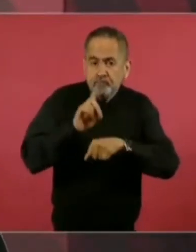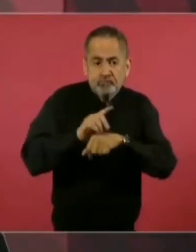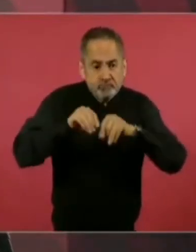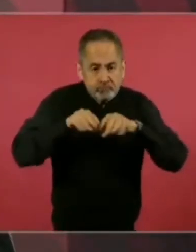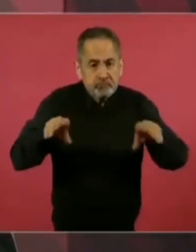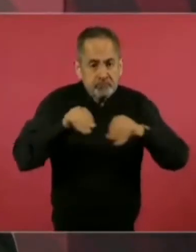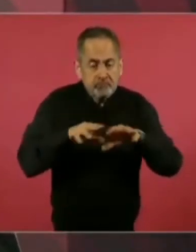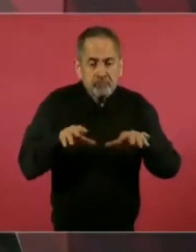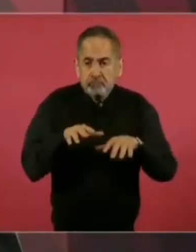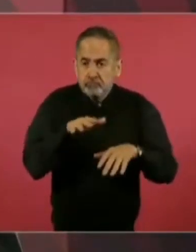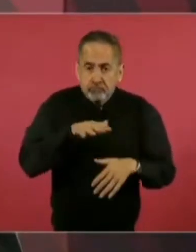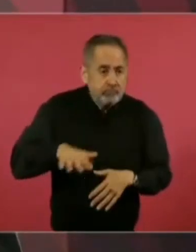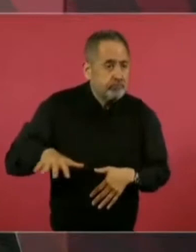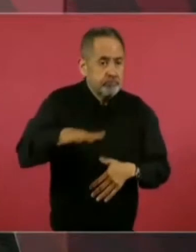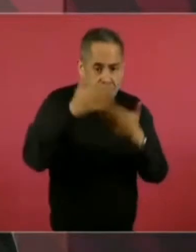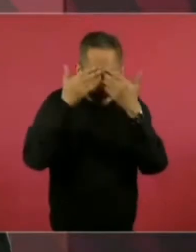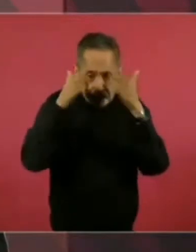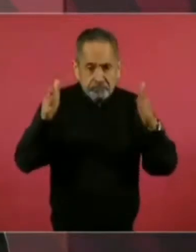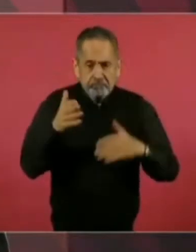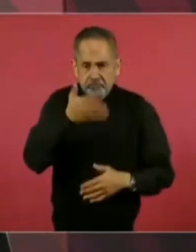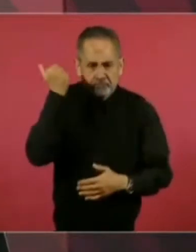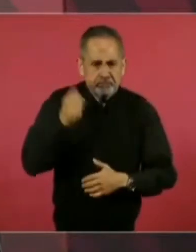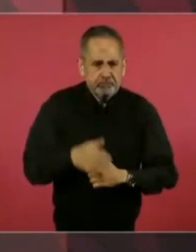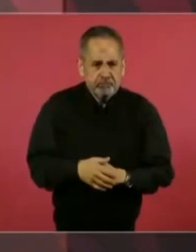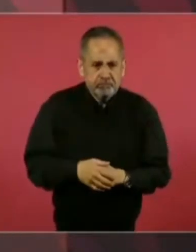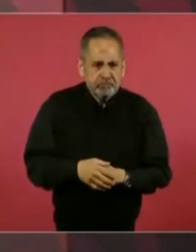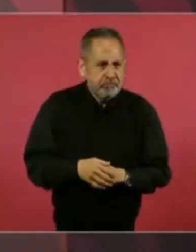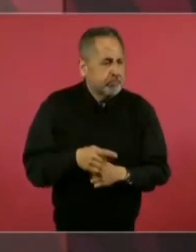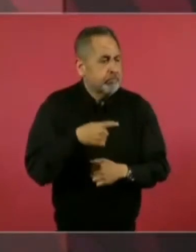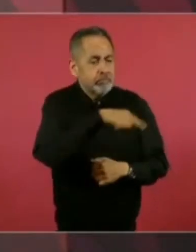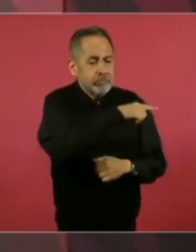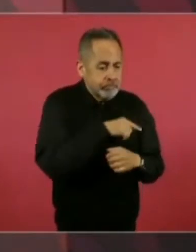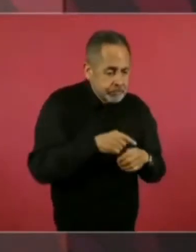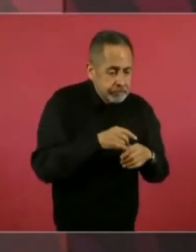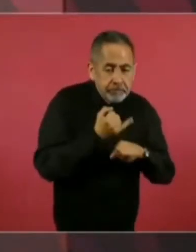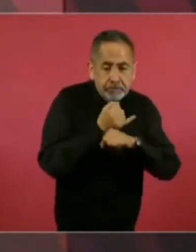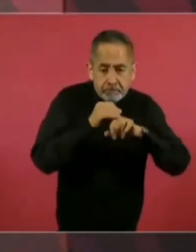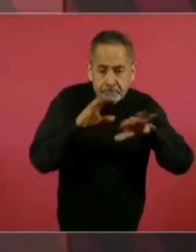a la mayoría de la gente. Eran muchos los filtros